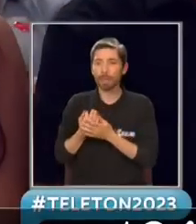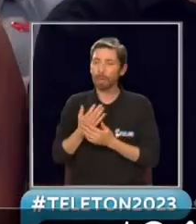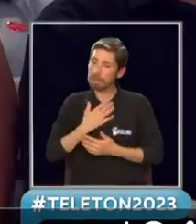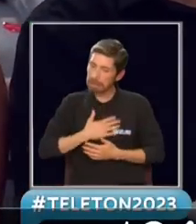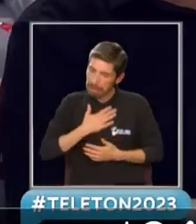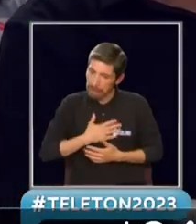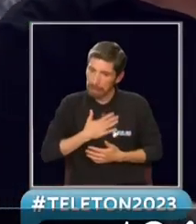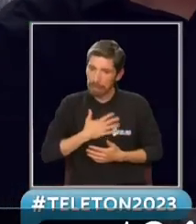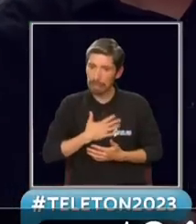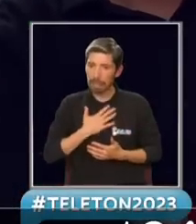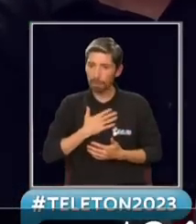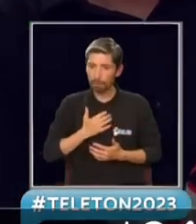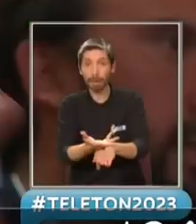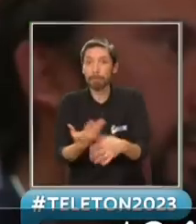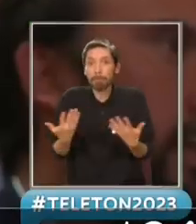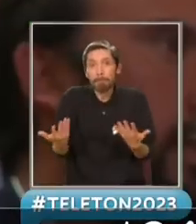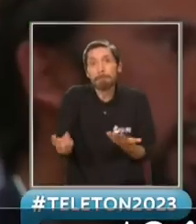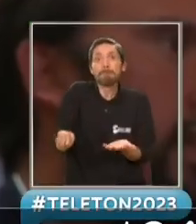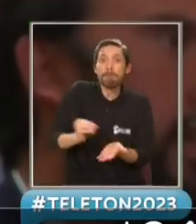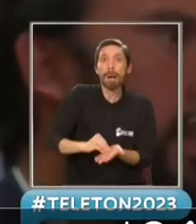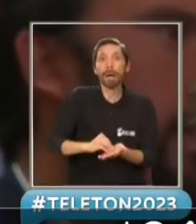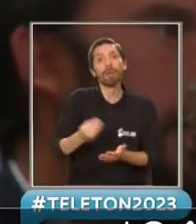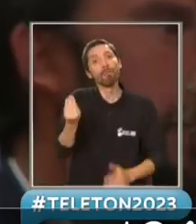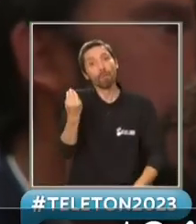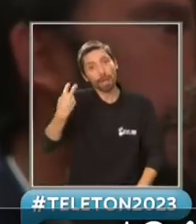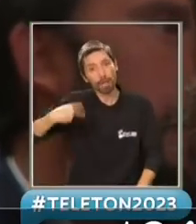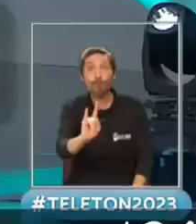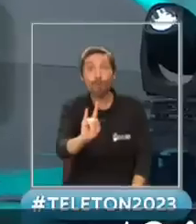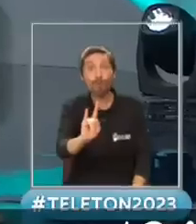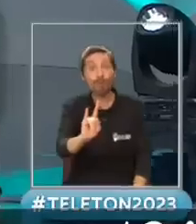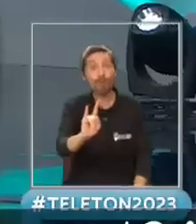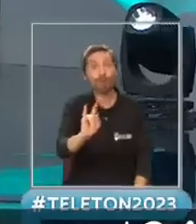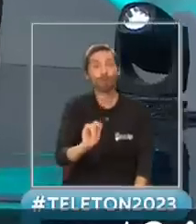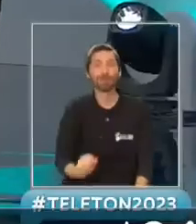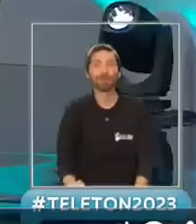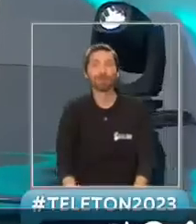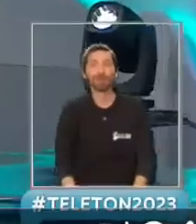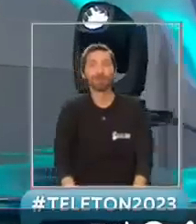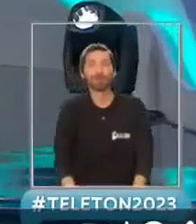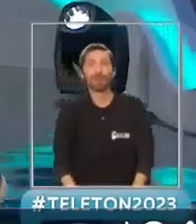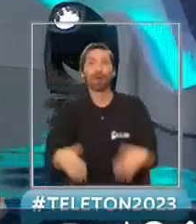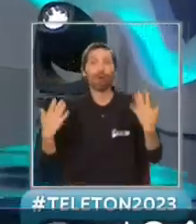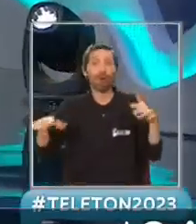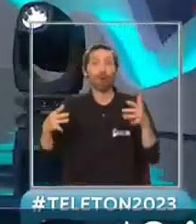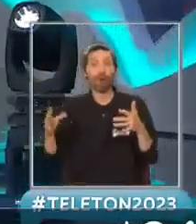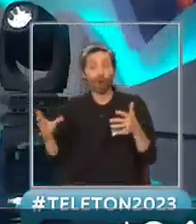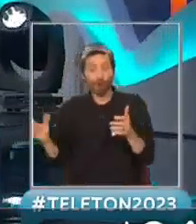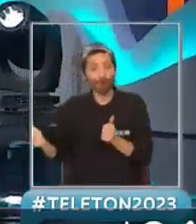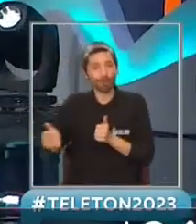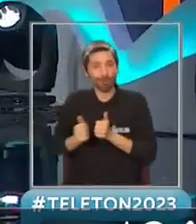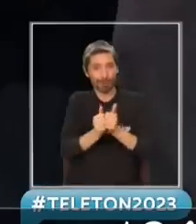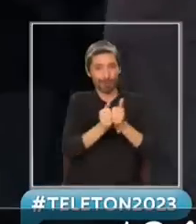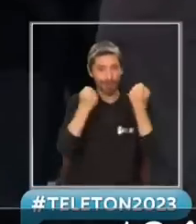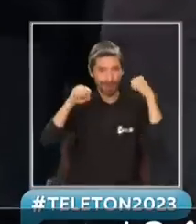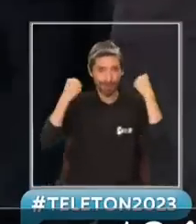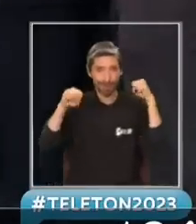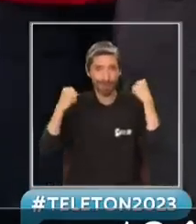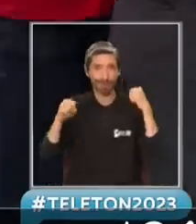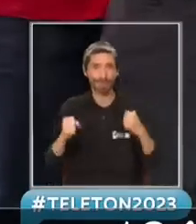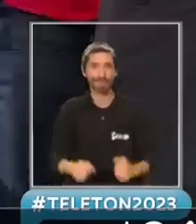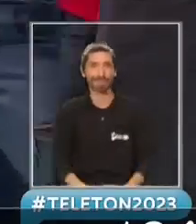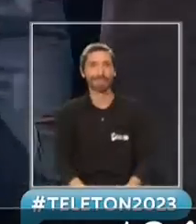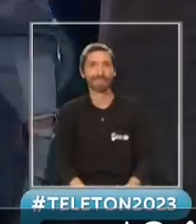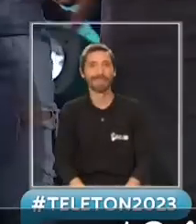de autoridades y rostros televisivos que vieron como alguien se robó todas las miradas. FIU, el regalón de los Panamericanos, realizó la